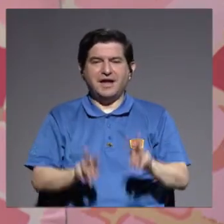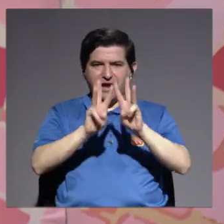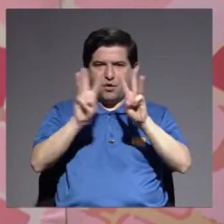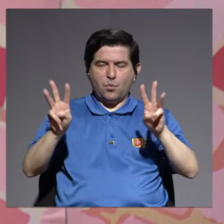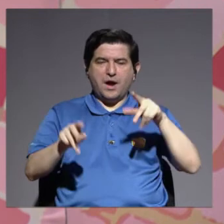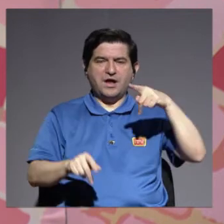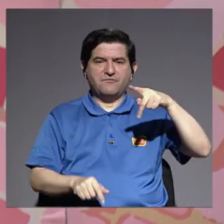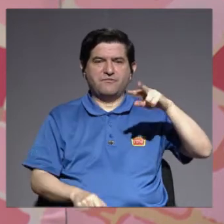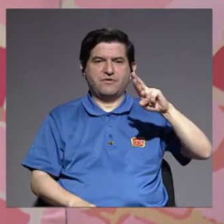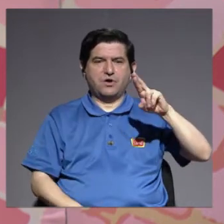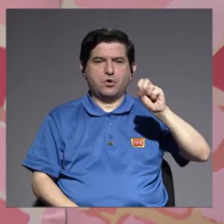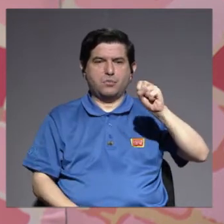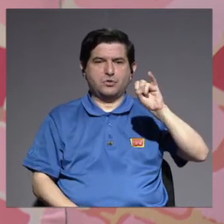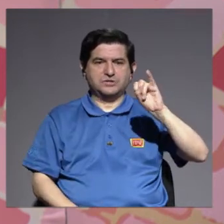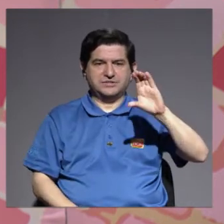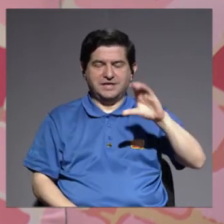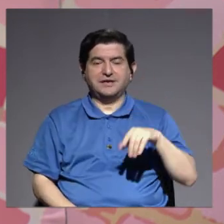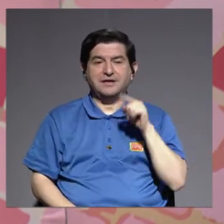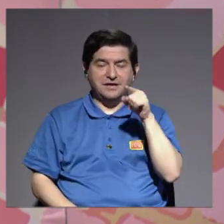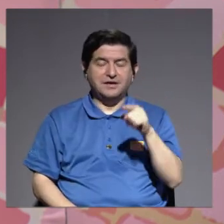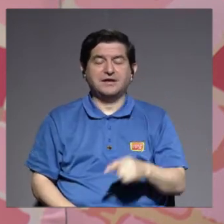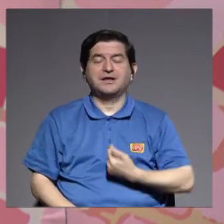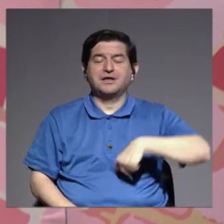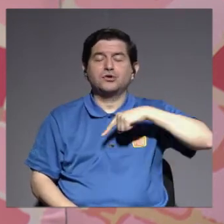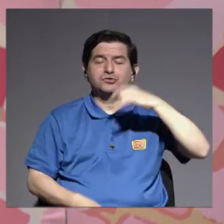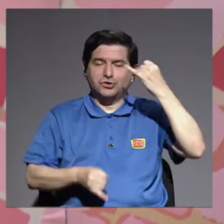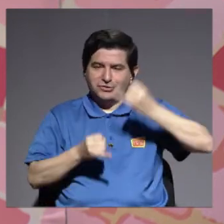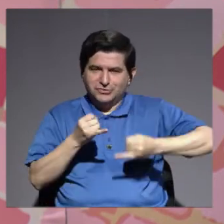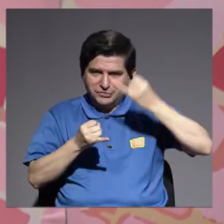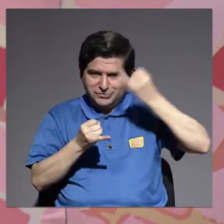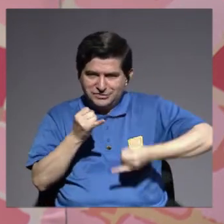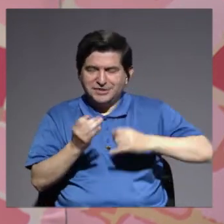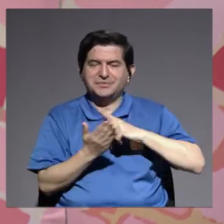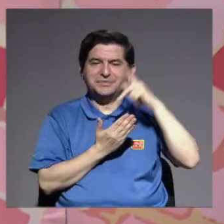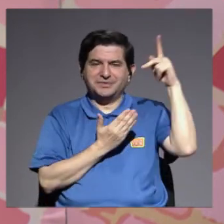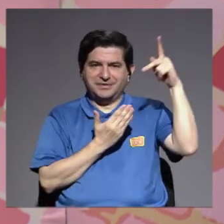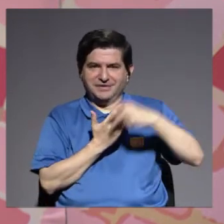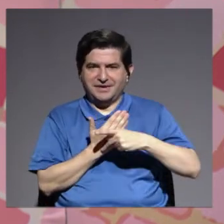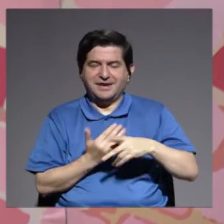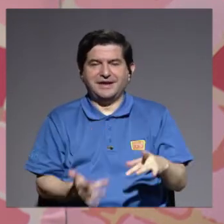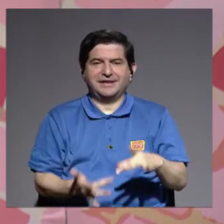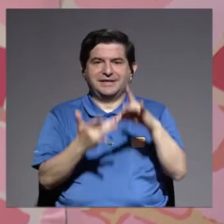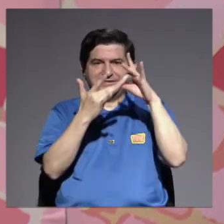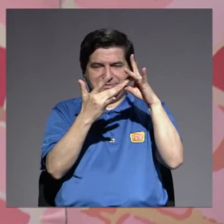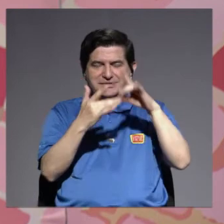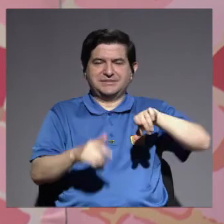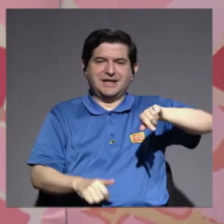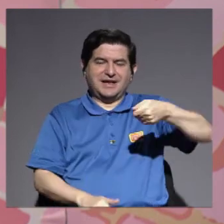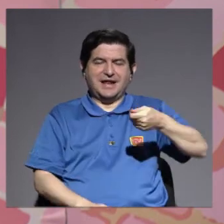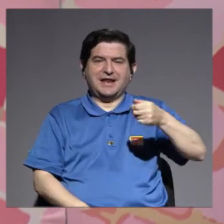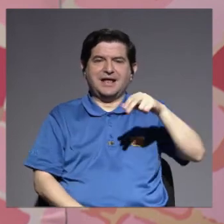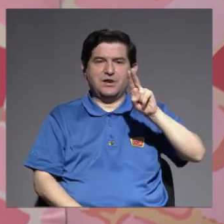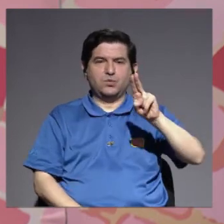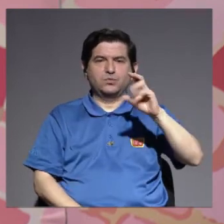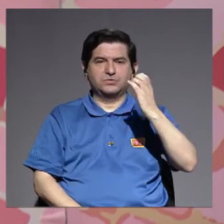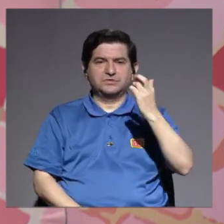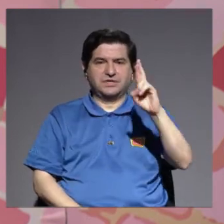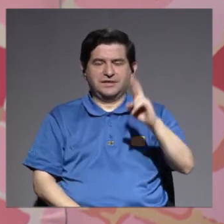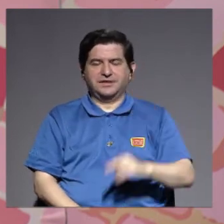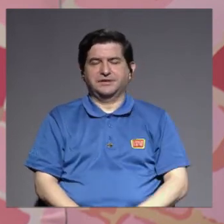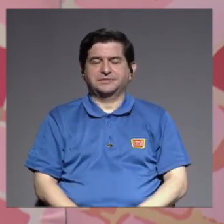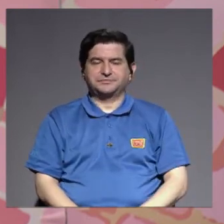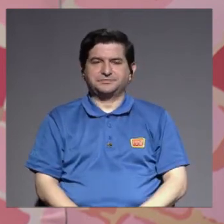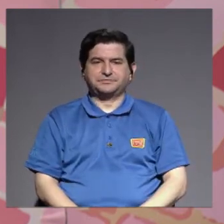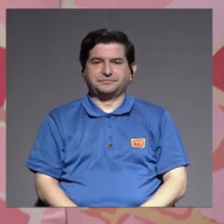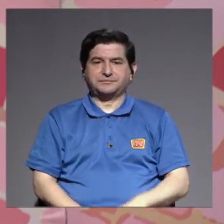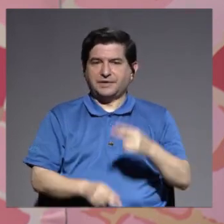y en términos generales con esto queremos despedir este programa especial del canal UCR en el nombre